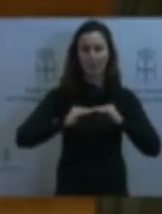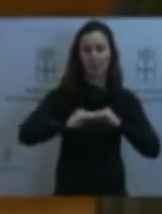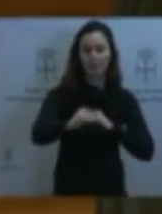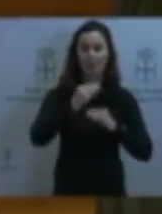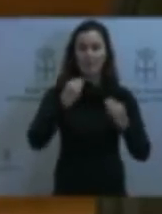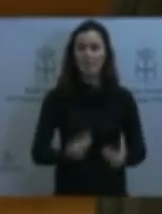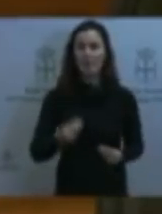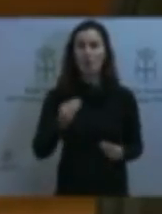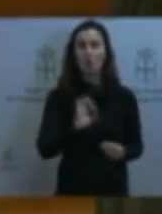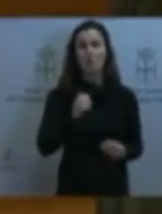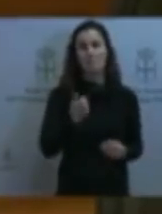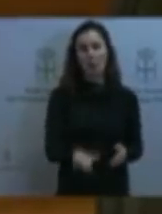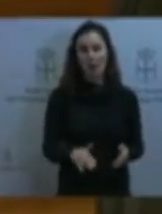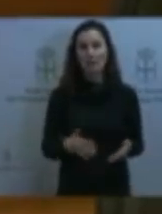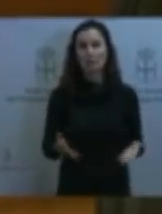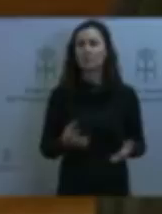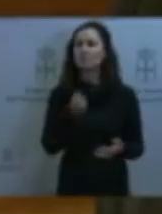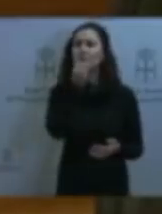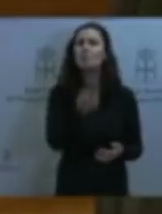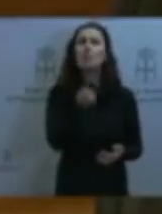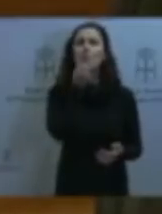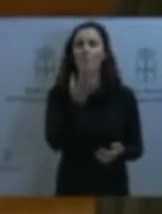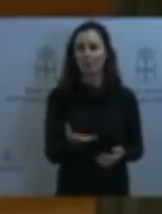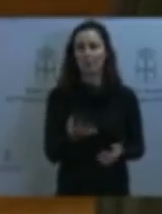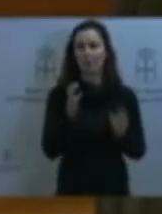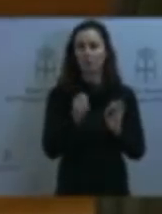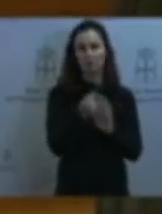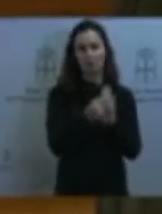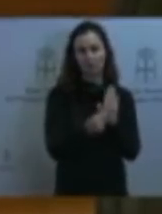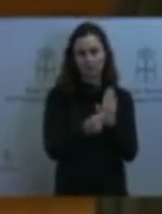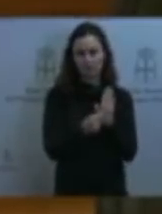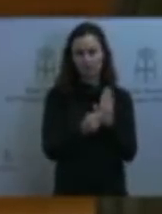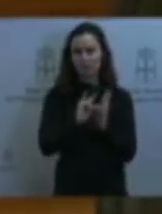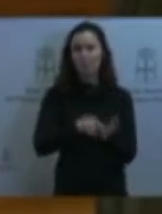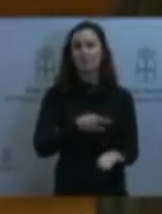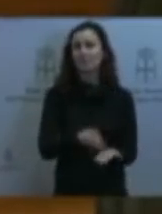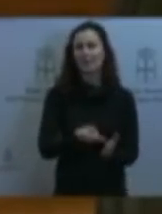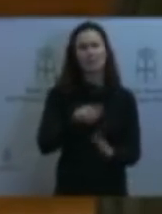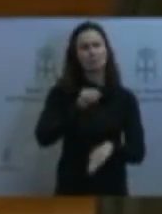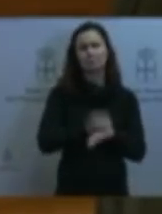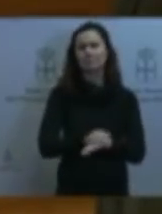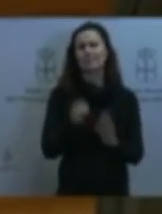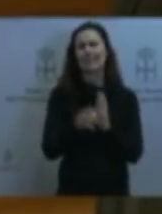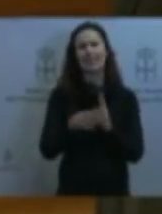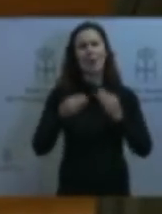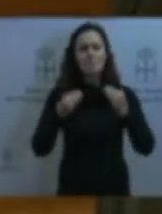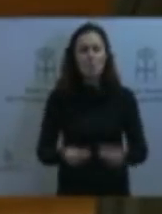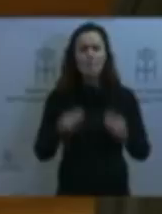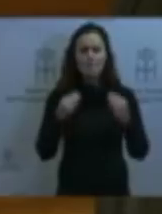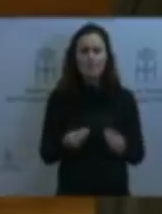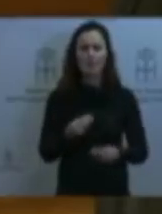señoría. Cumple todos los requisitos técnicos y con mucha calidad en la ejecución y en con